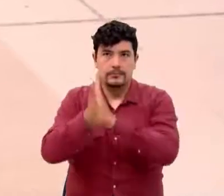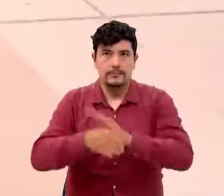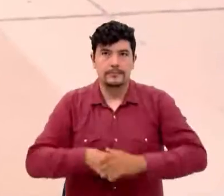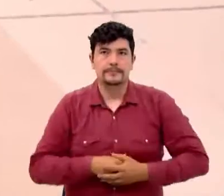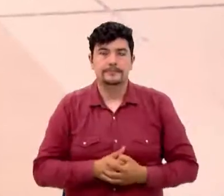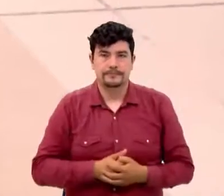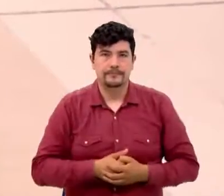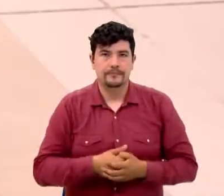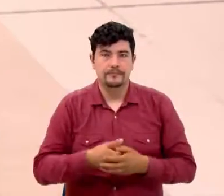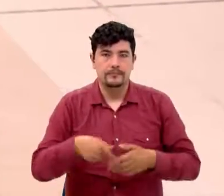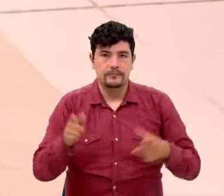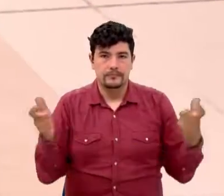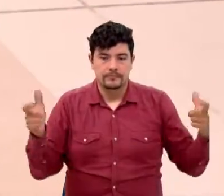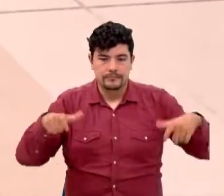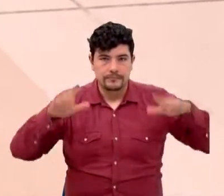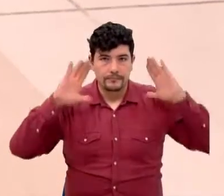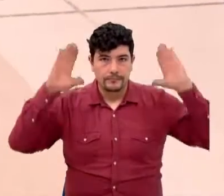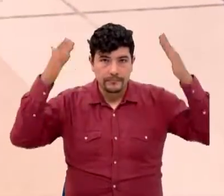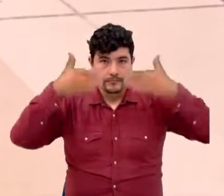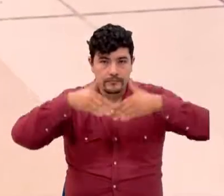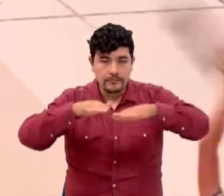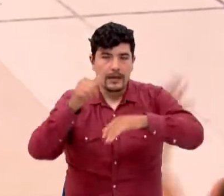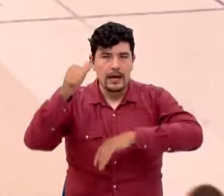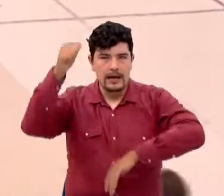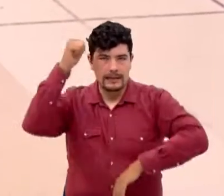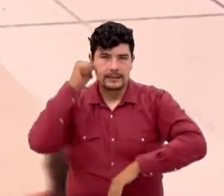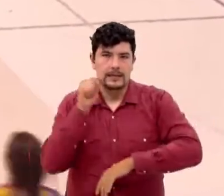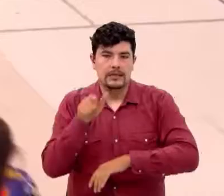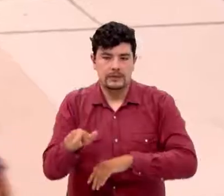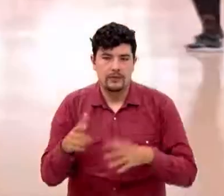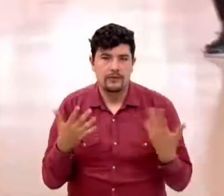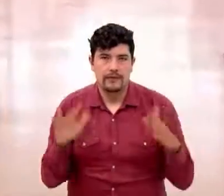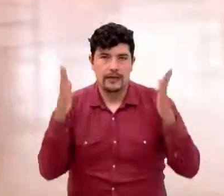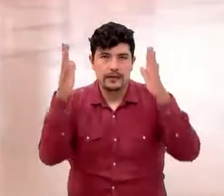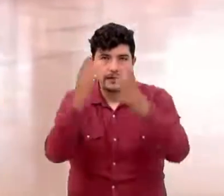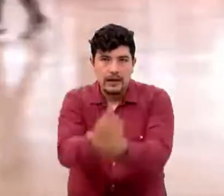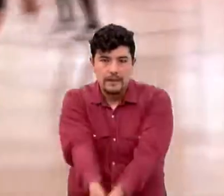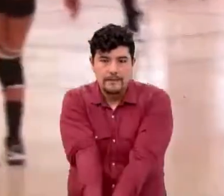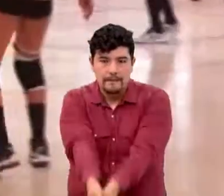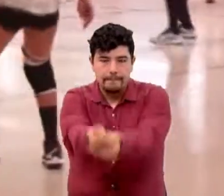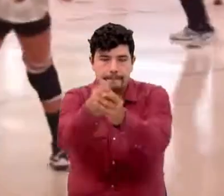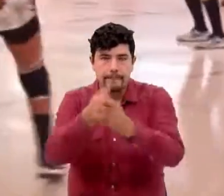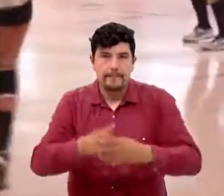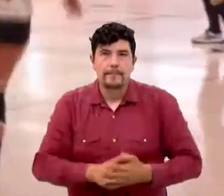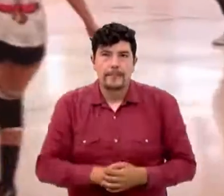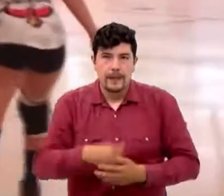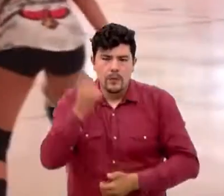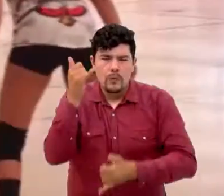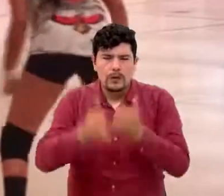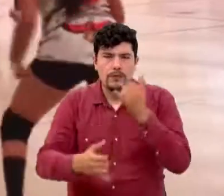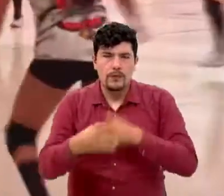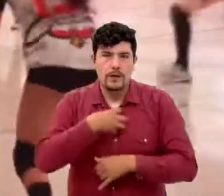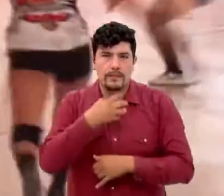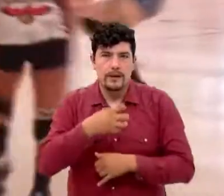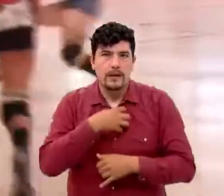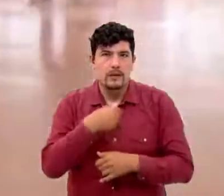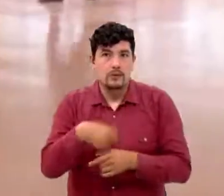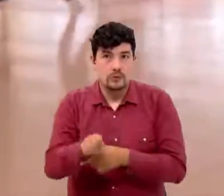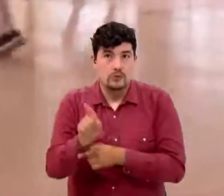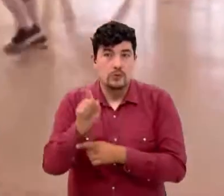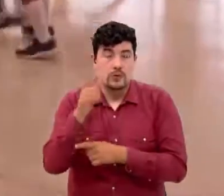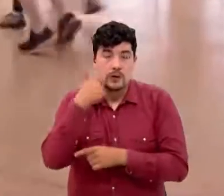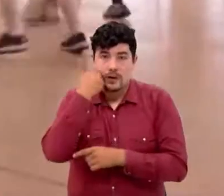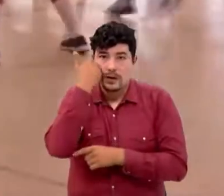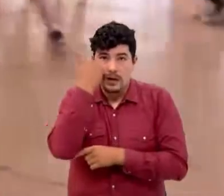En el Coliseo Menor Eustorgio Colmenares se vivió ayer la fiesta del voleibol, pues se desarrolló la final del torneo abierto categoría mayores en